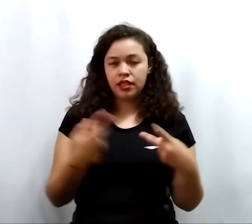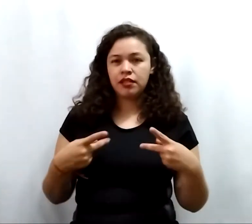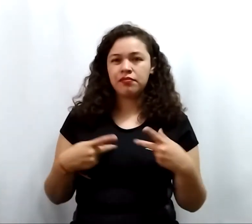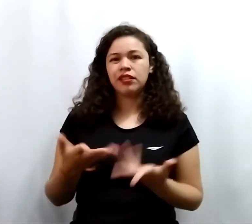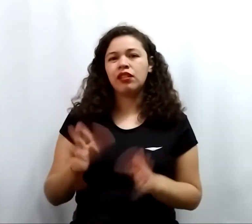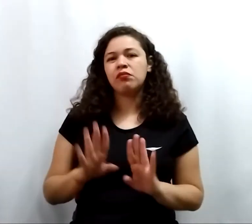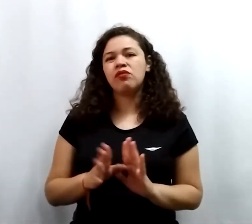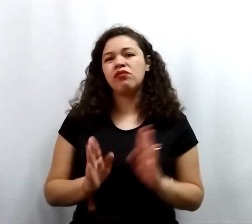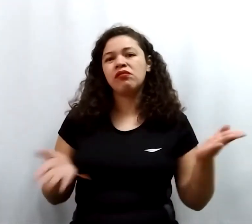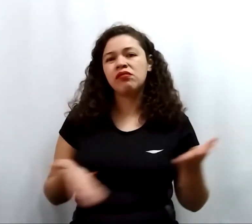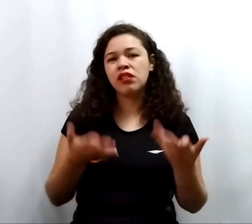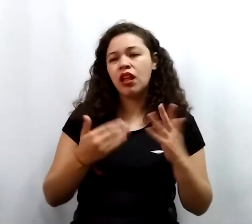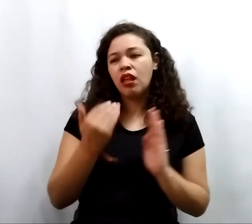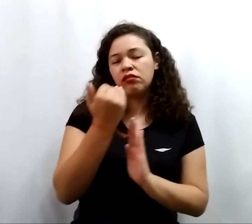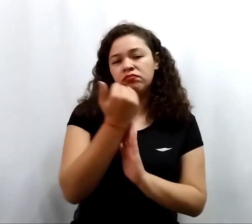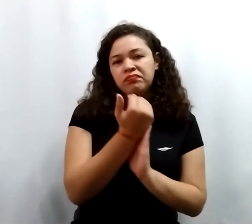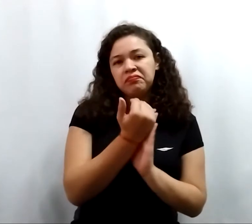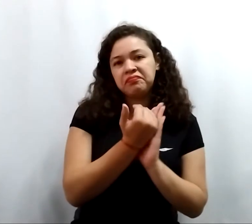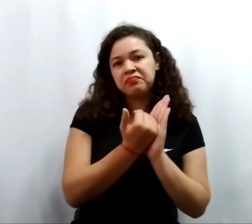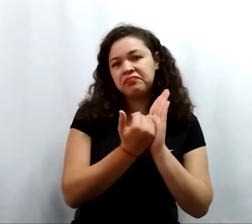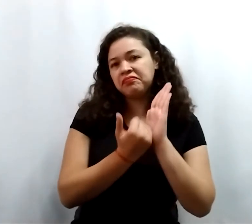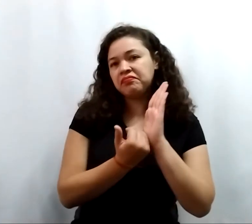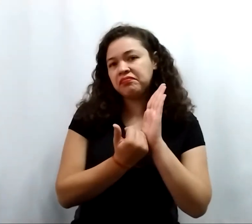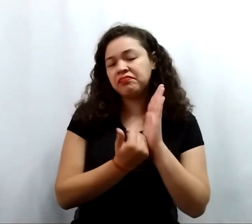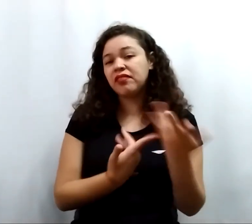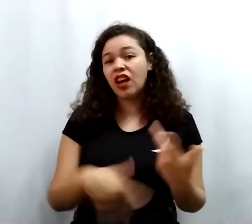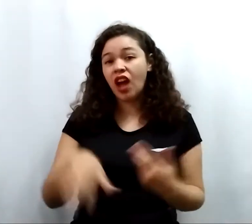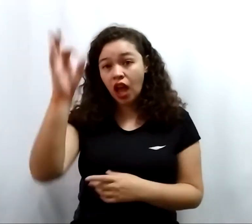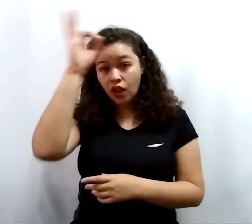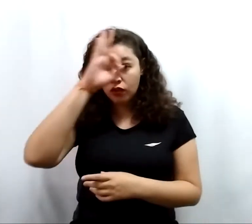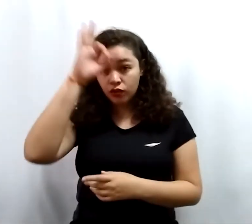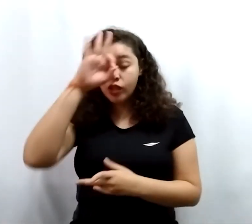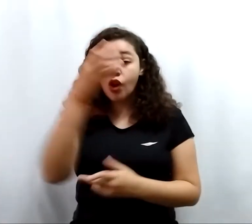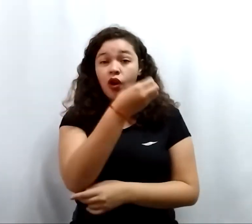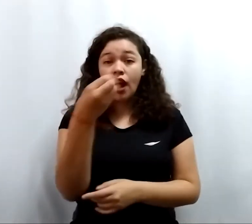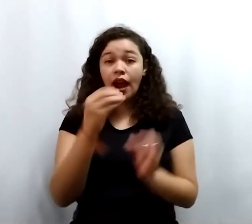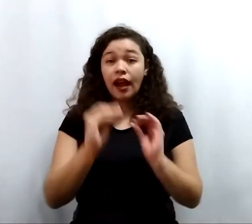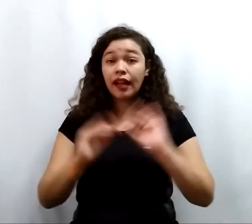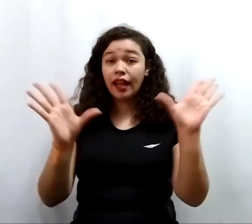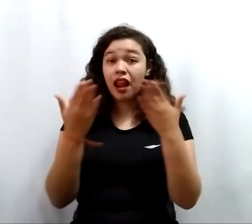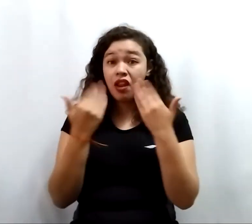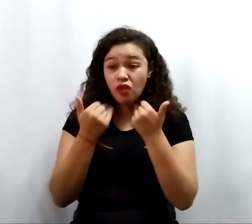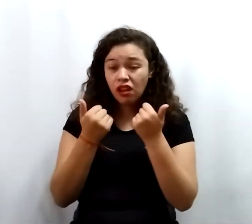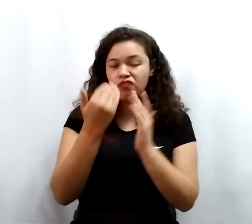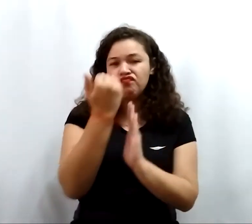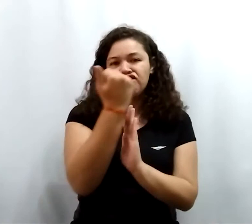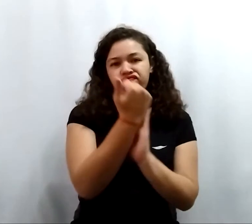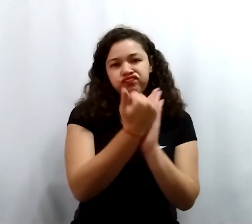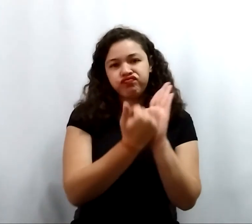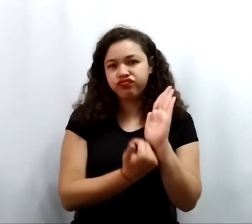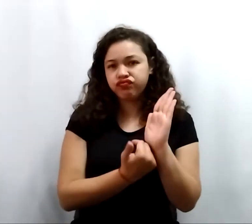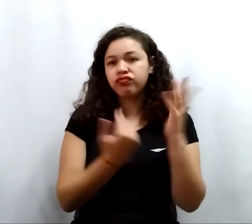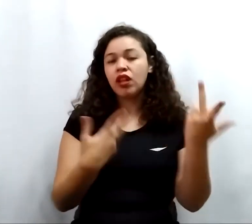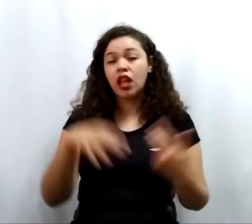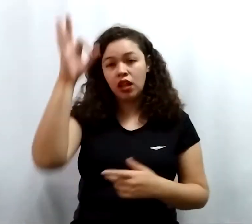desmotivando cuando no hay una filosofía organizacional clara. La filosofía organizacional tiene que ver